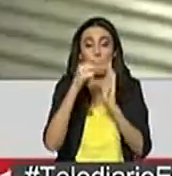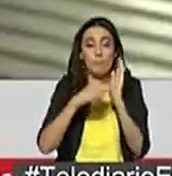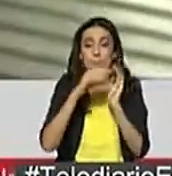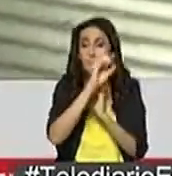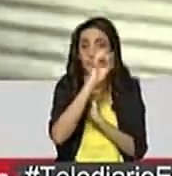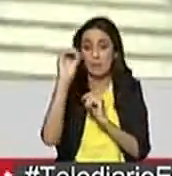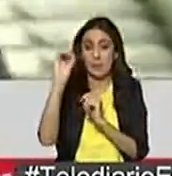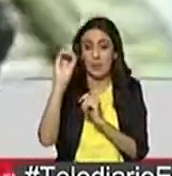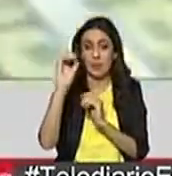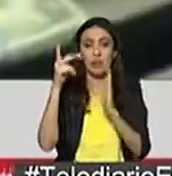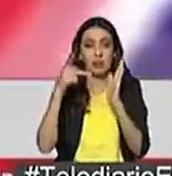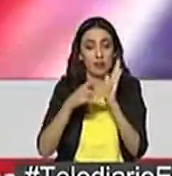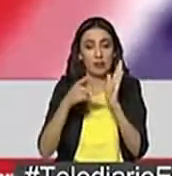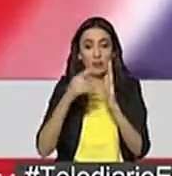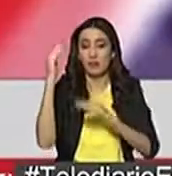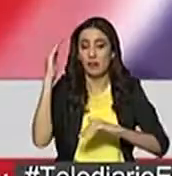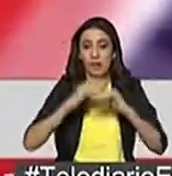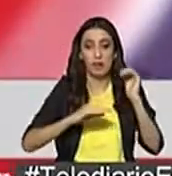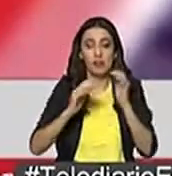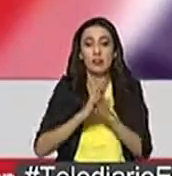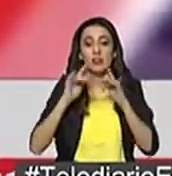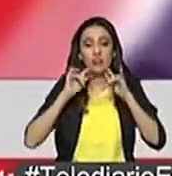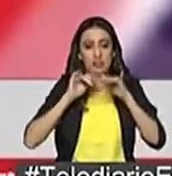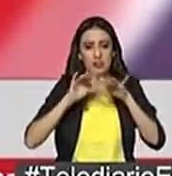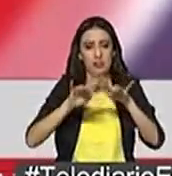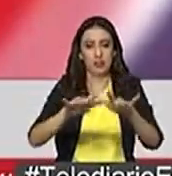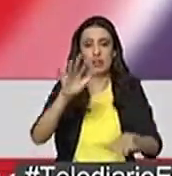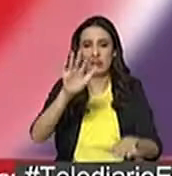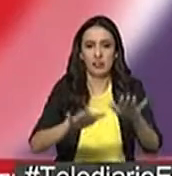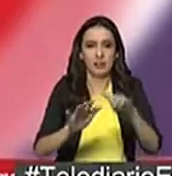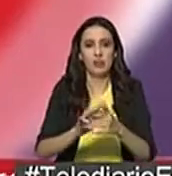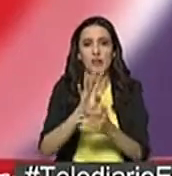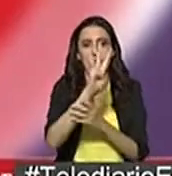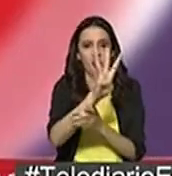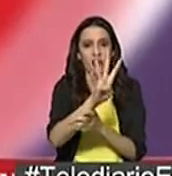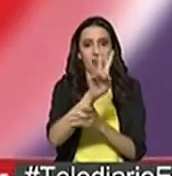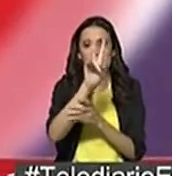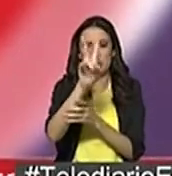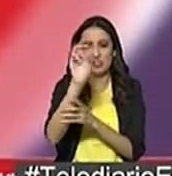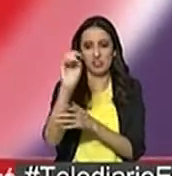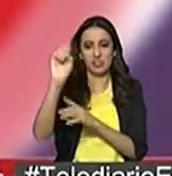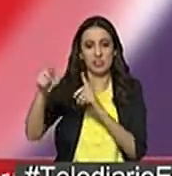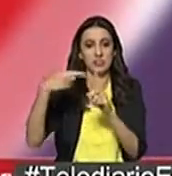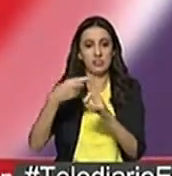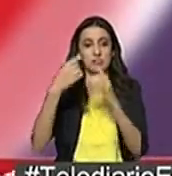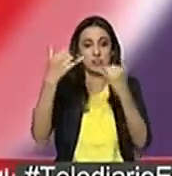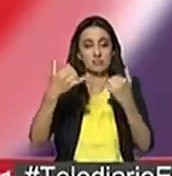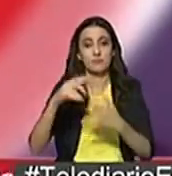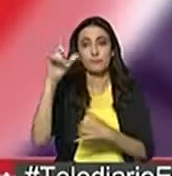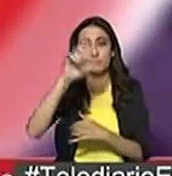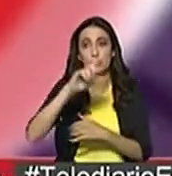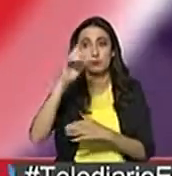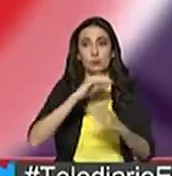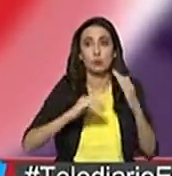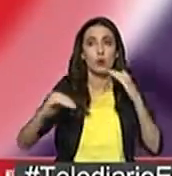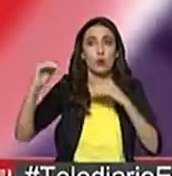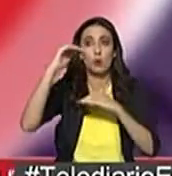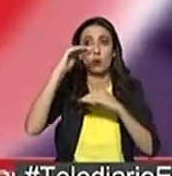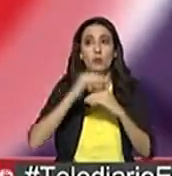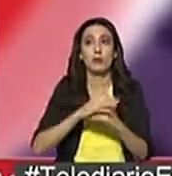día va en aumento. En septiembre bordeaba los 420 y hasta este lunes alcanzó